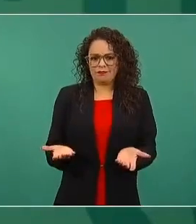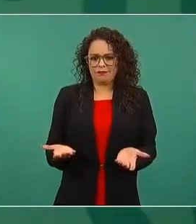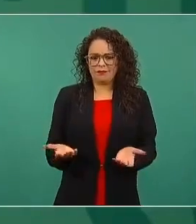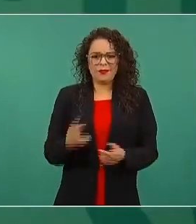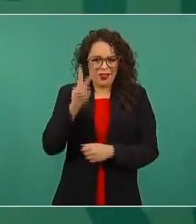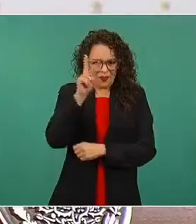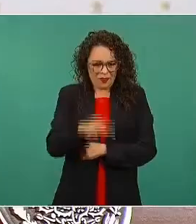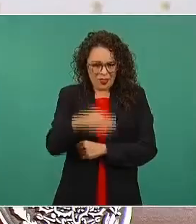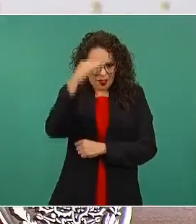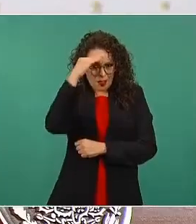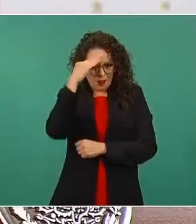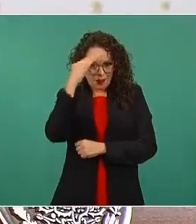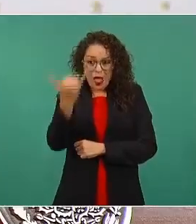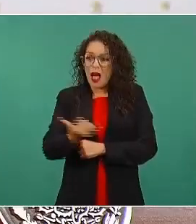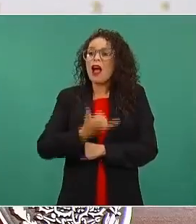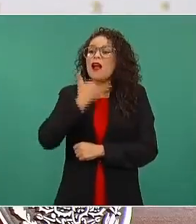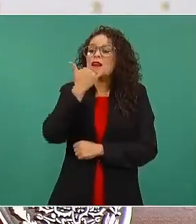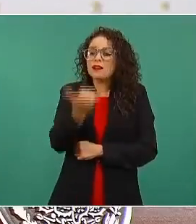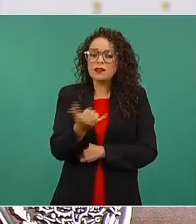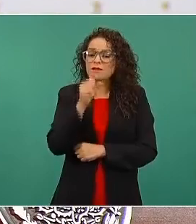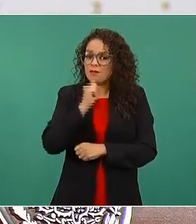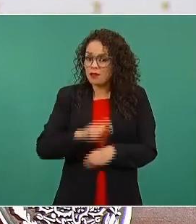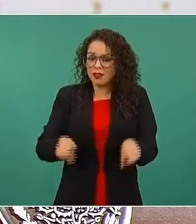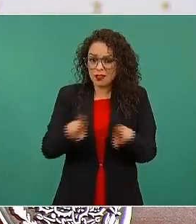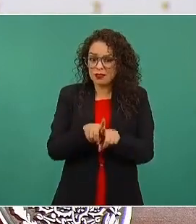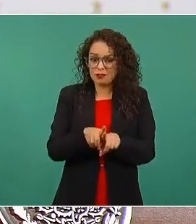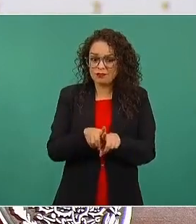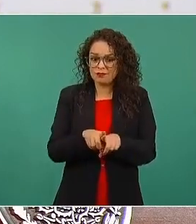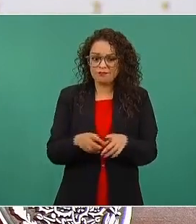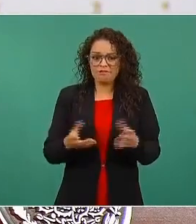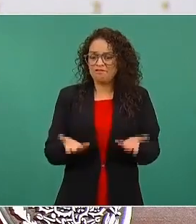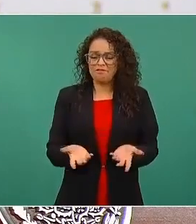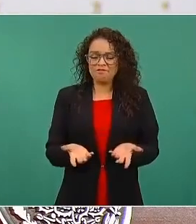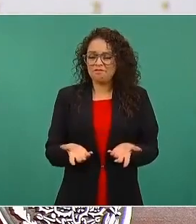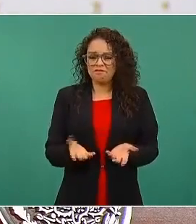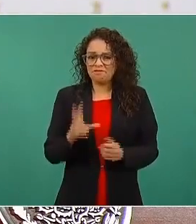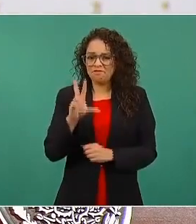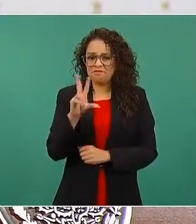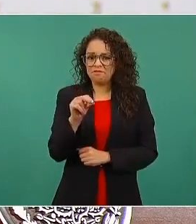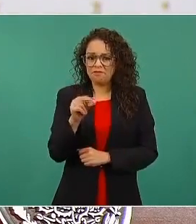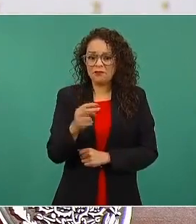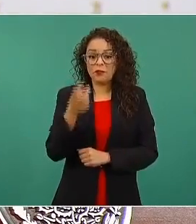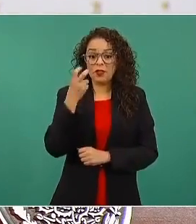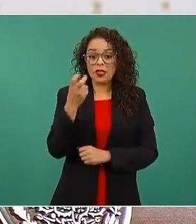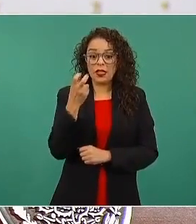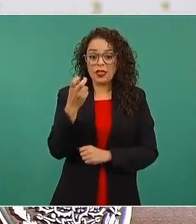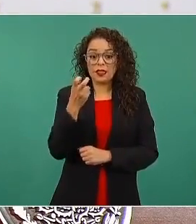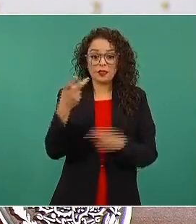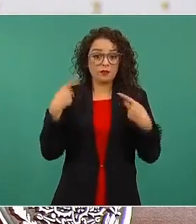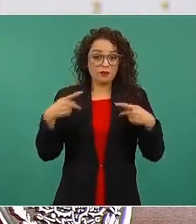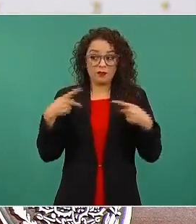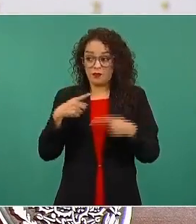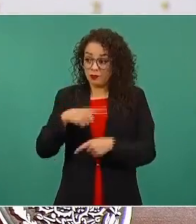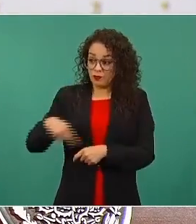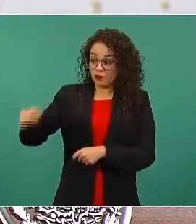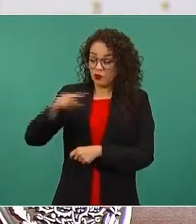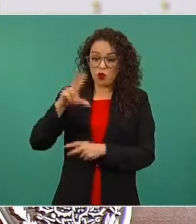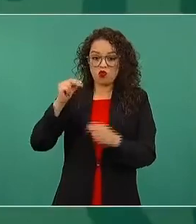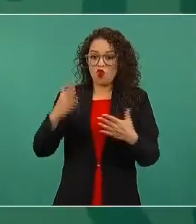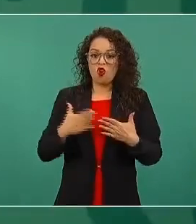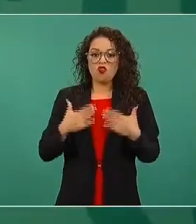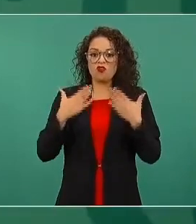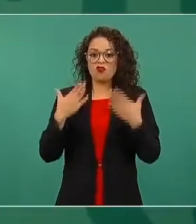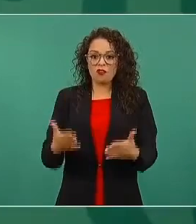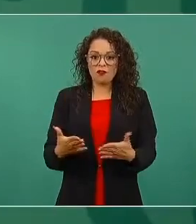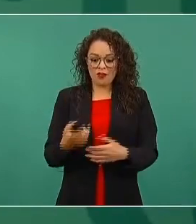equivocados. Esa es la apuesta de los que no confían en la